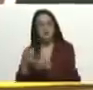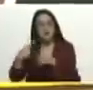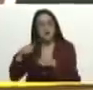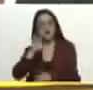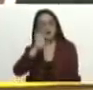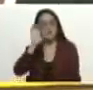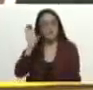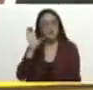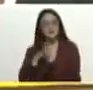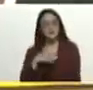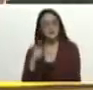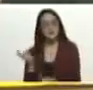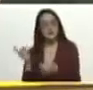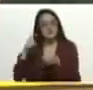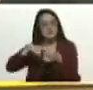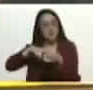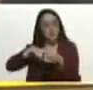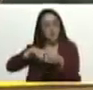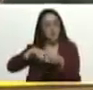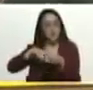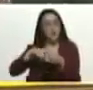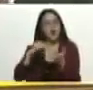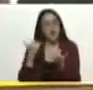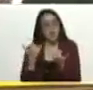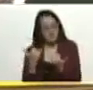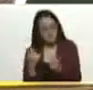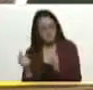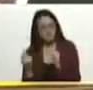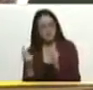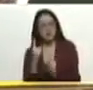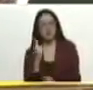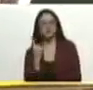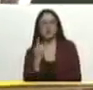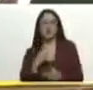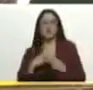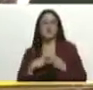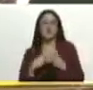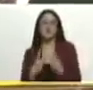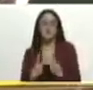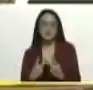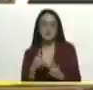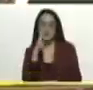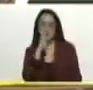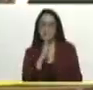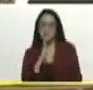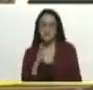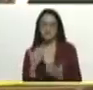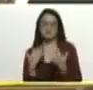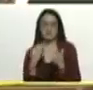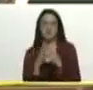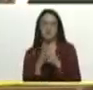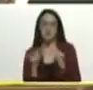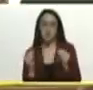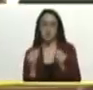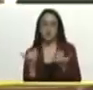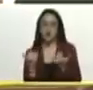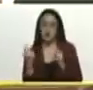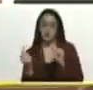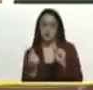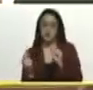desean integrar en los BRICS que vamos a discutir, porque no solo depende de la voluntad de Brasil, sino de todos. Vamos a